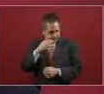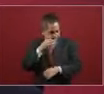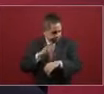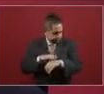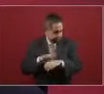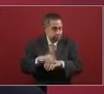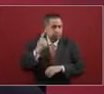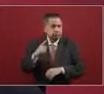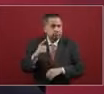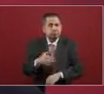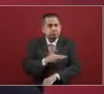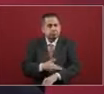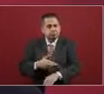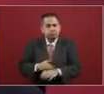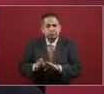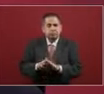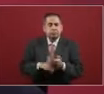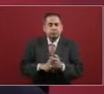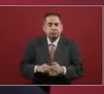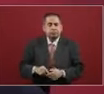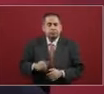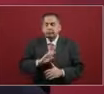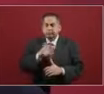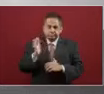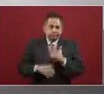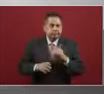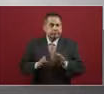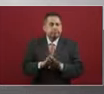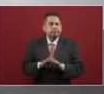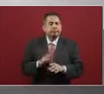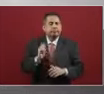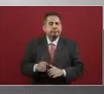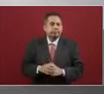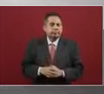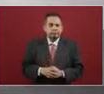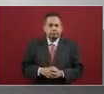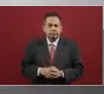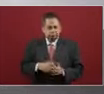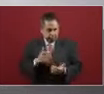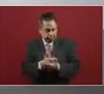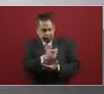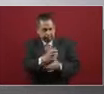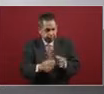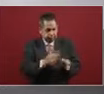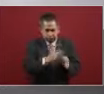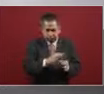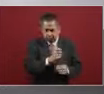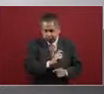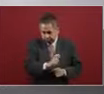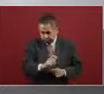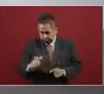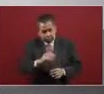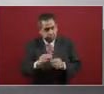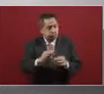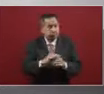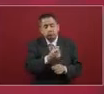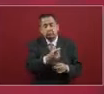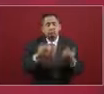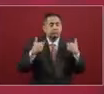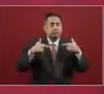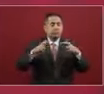para que se termine de pagar a los